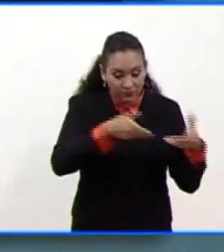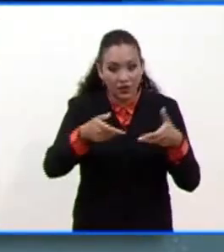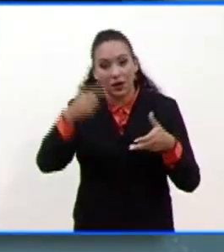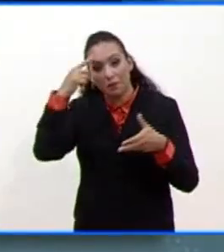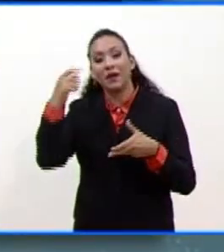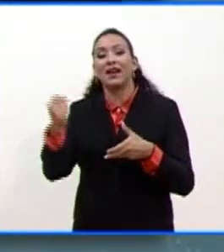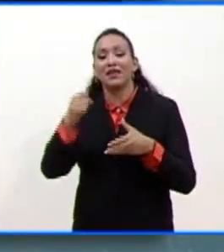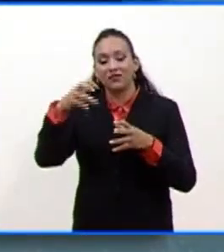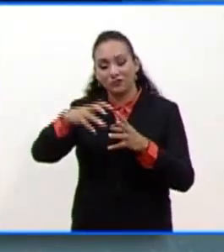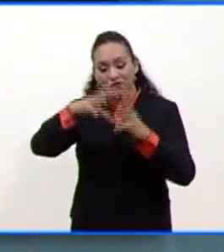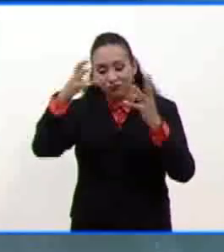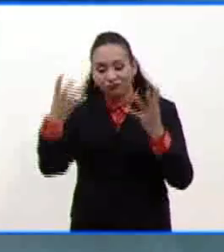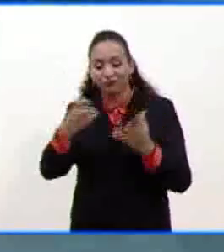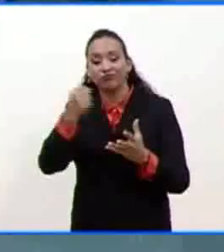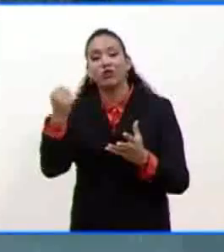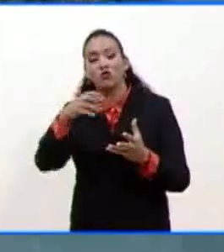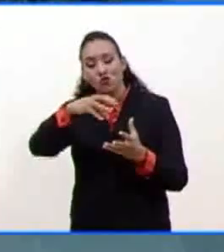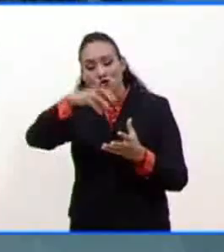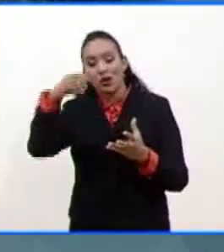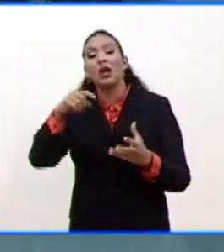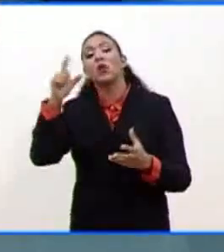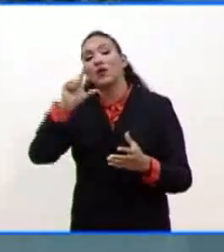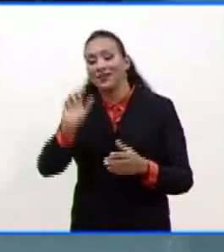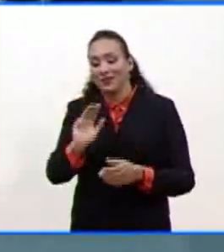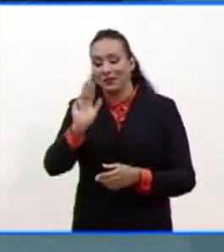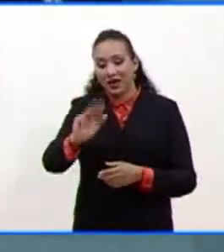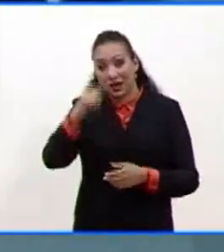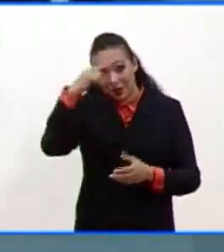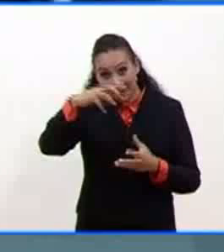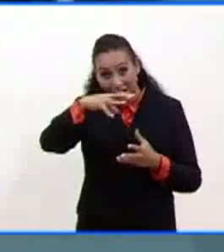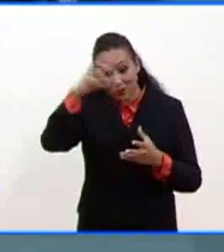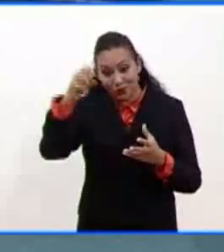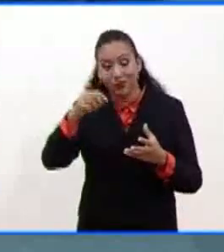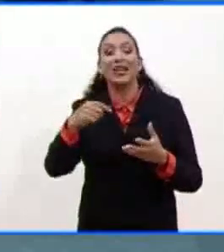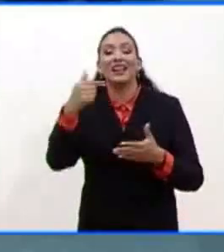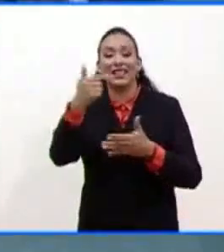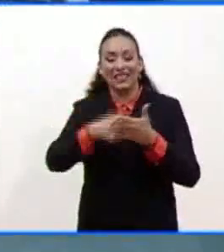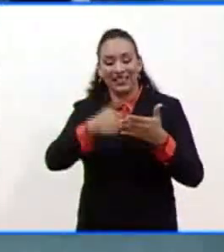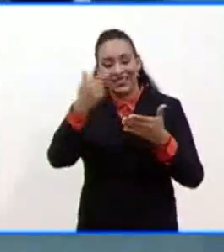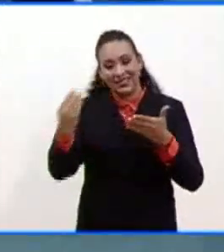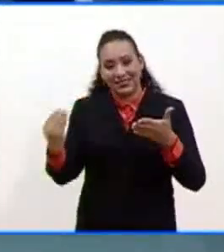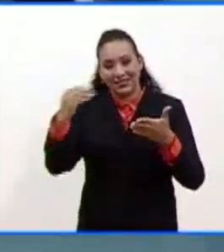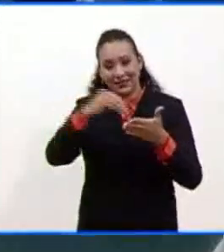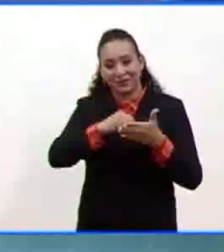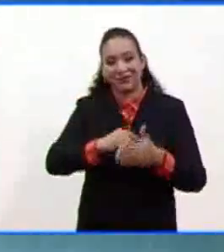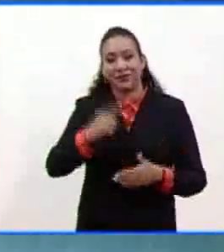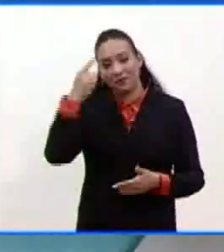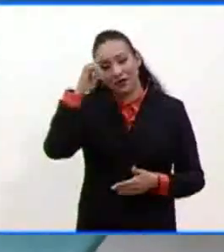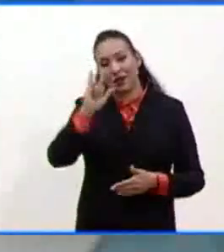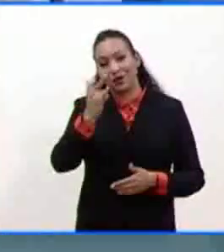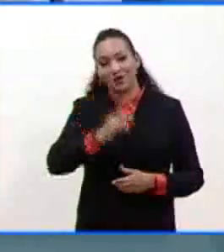llevará a cabo este miércoles para determinar las candidaturas que aparecerán en la boleta en junio próximo.